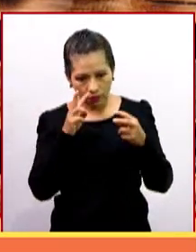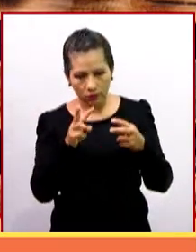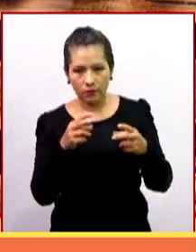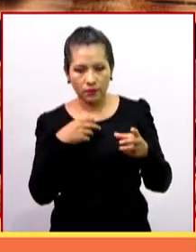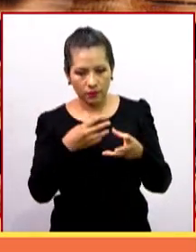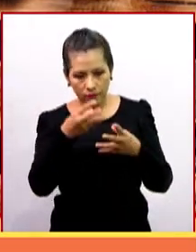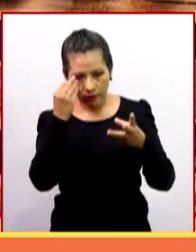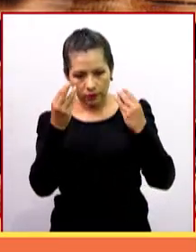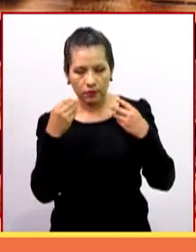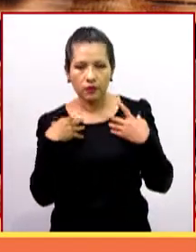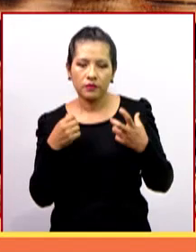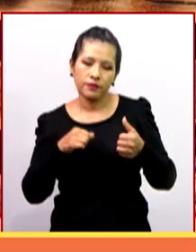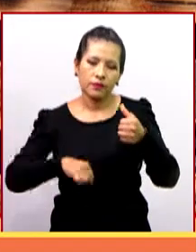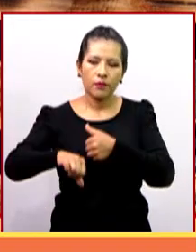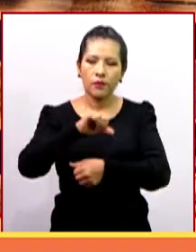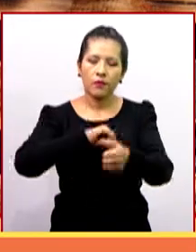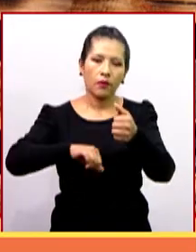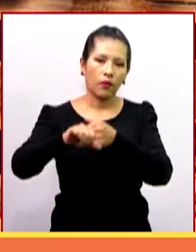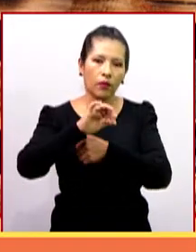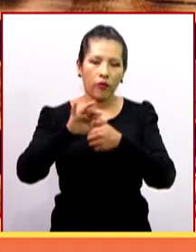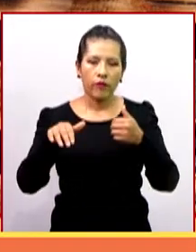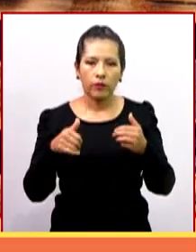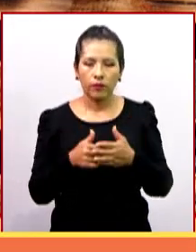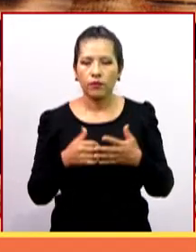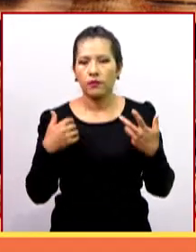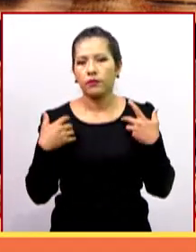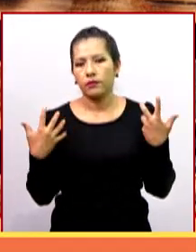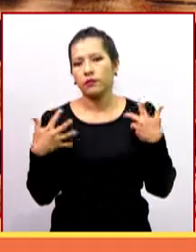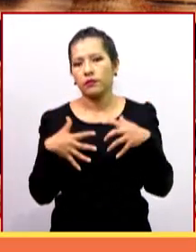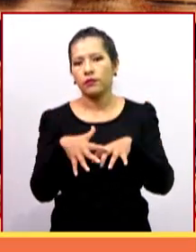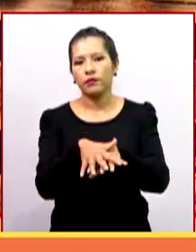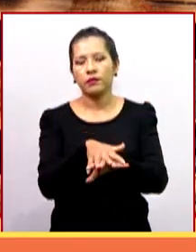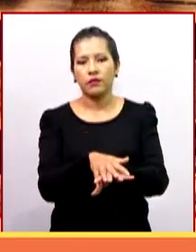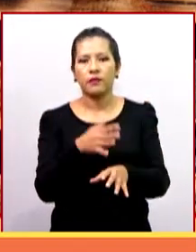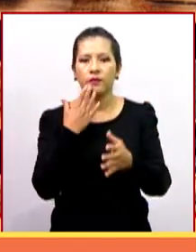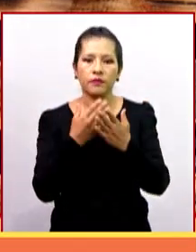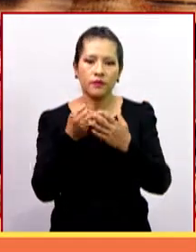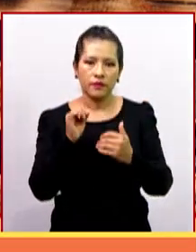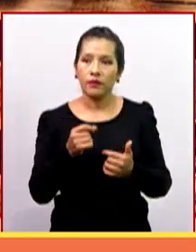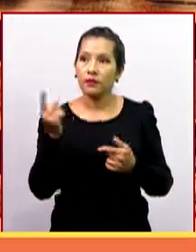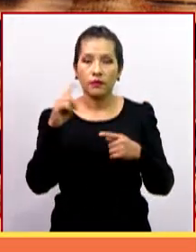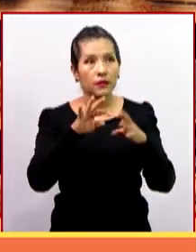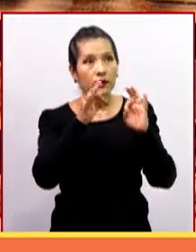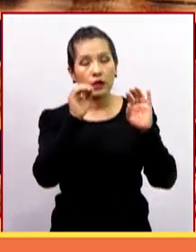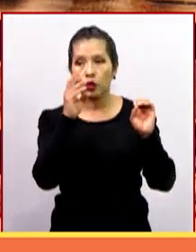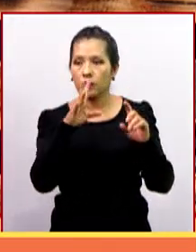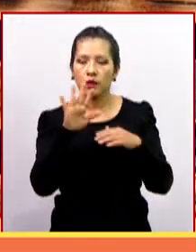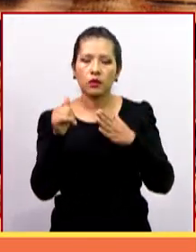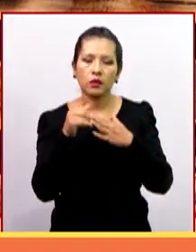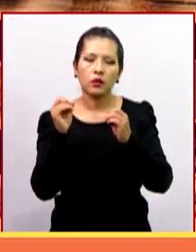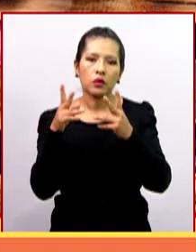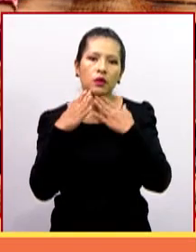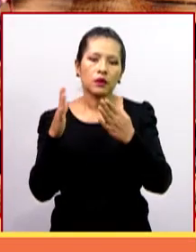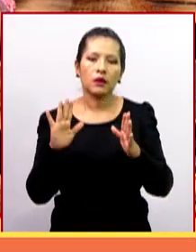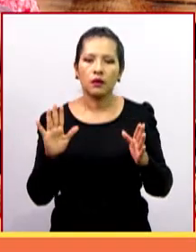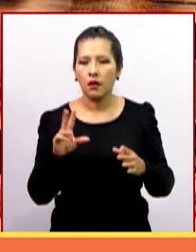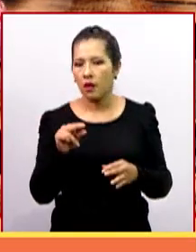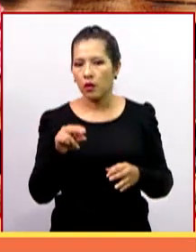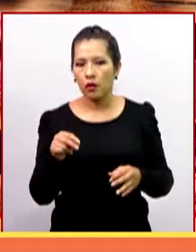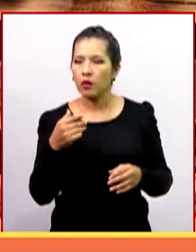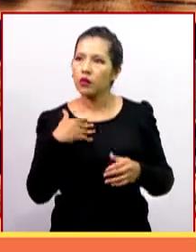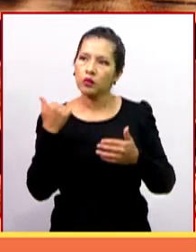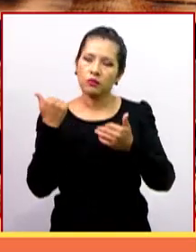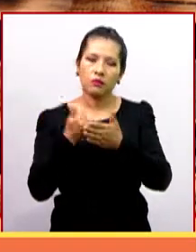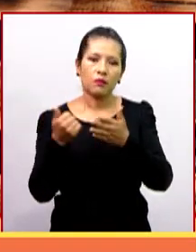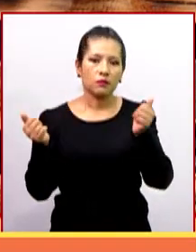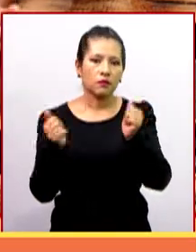meterse. O sea, que se suele hacer, exacto, ¿no? Como que se suele hacer, ya, bueno, sí, ven, listo, sí, gracias, me dices dónde me paro, me ponen claro, la luz y haz mis luces el